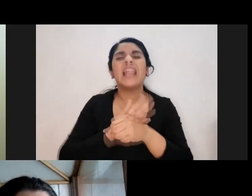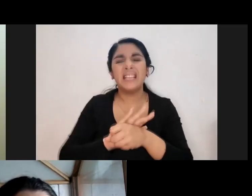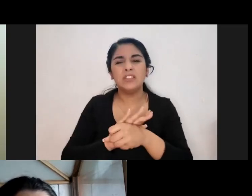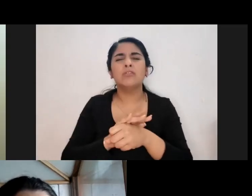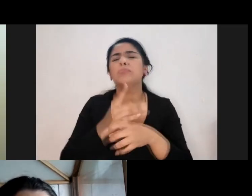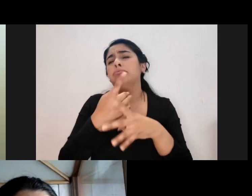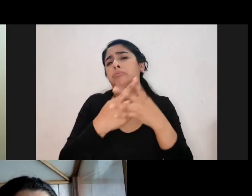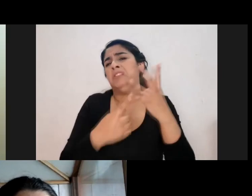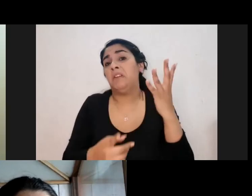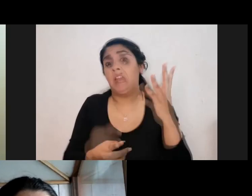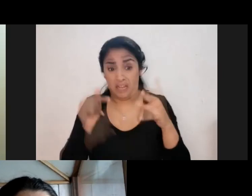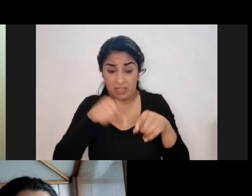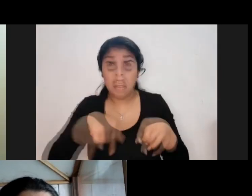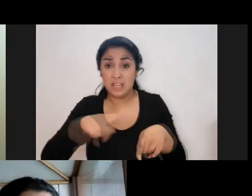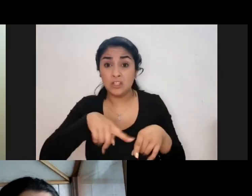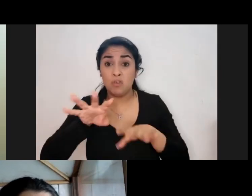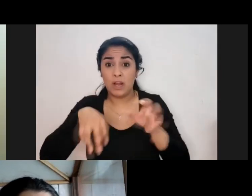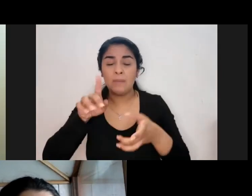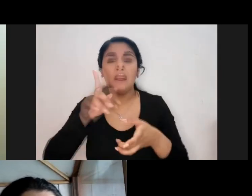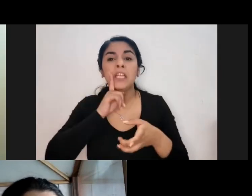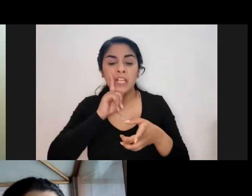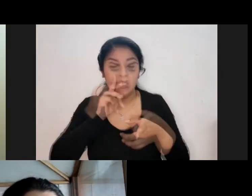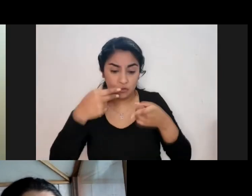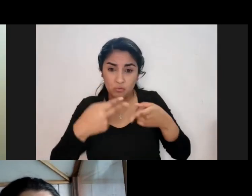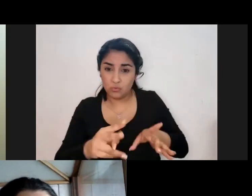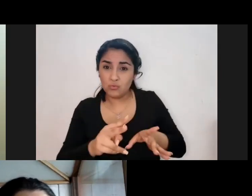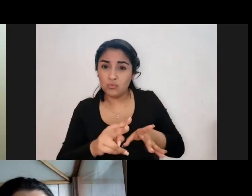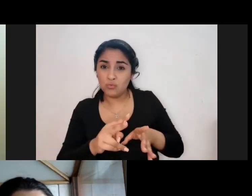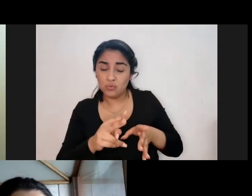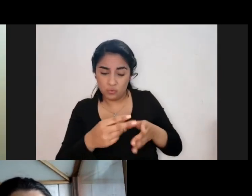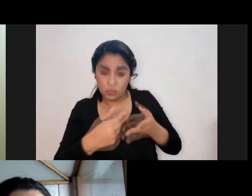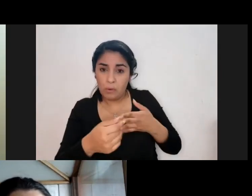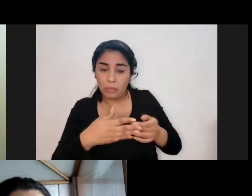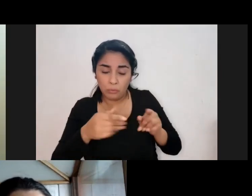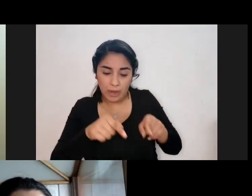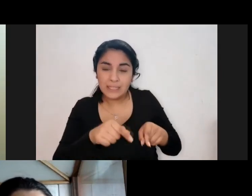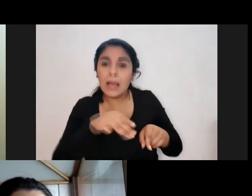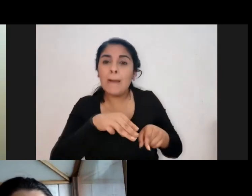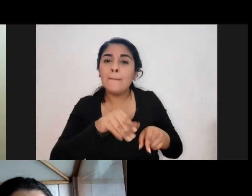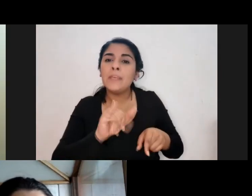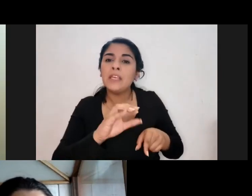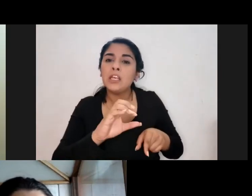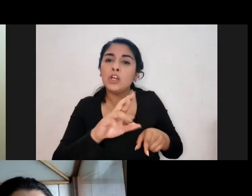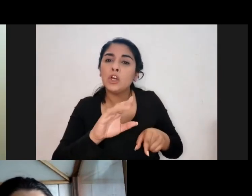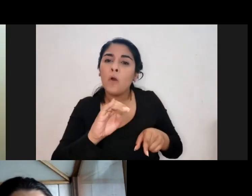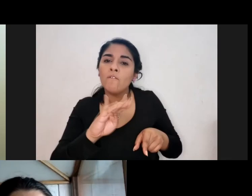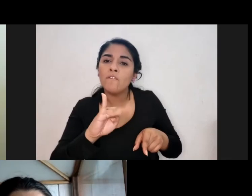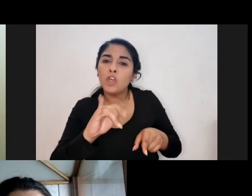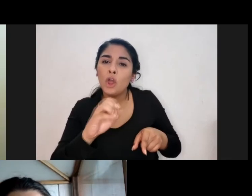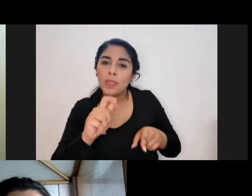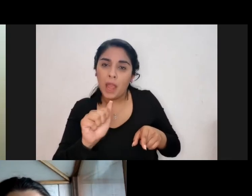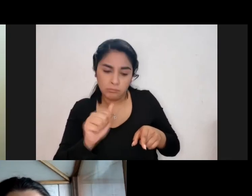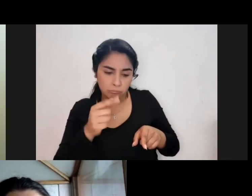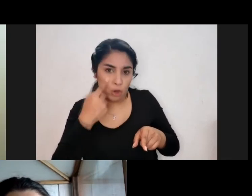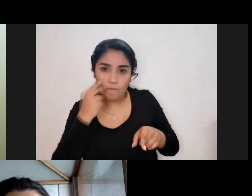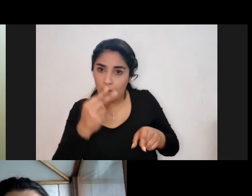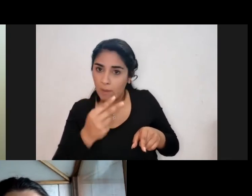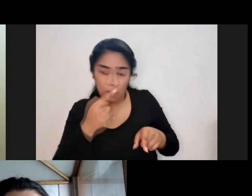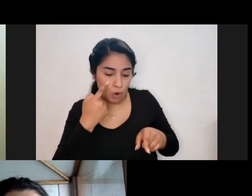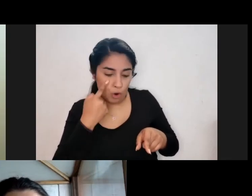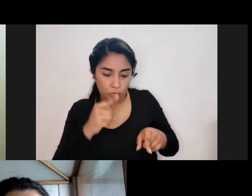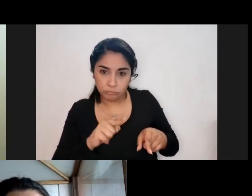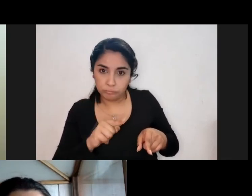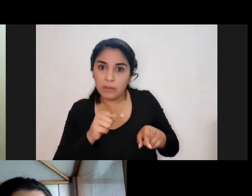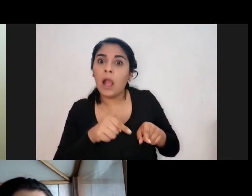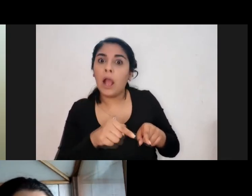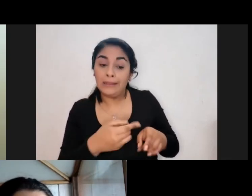esa microbiota muchas veces nosotros no la vemos, no la reconocemos, y nos generan infecciones, y son infecciones que